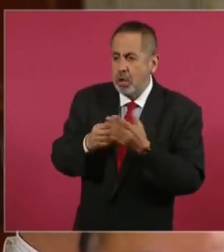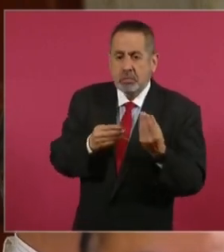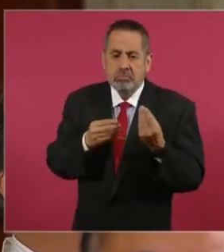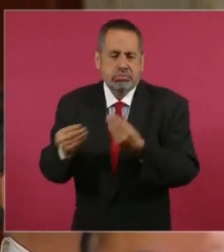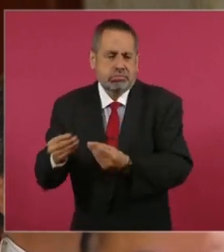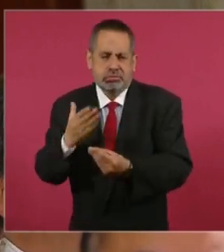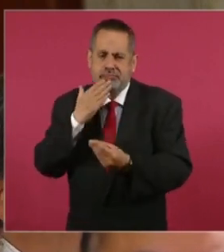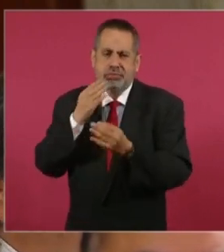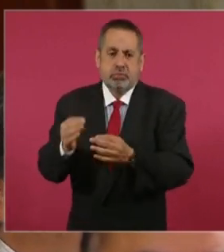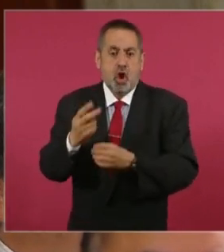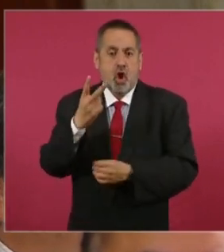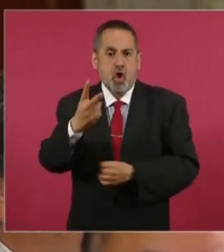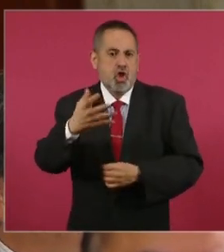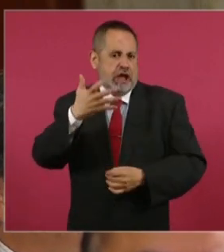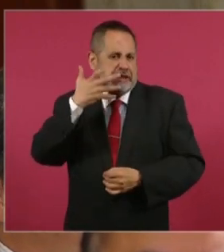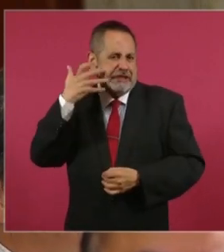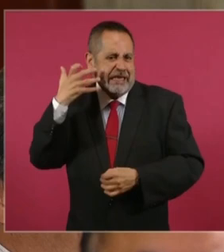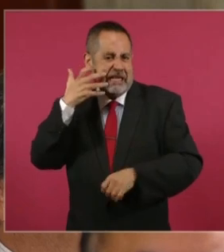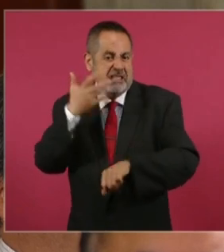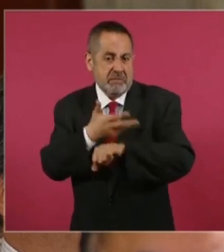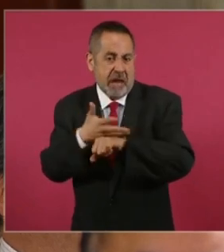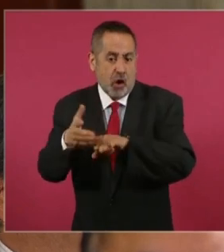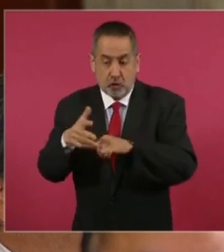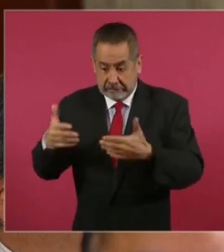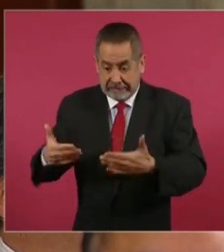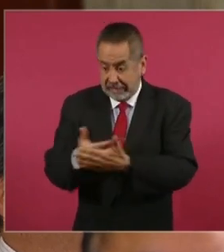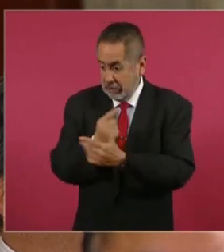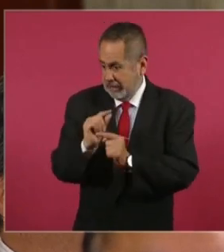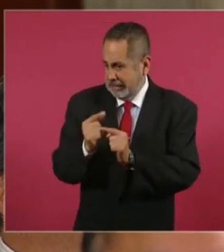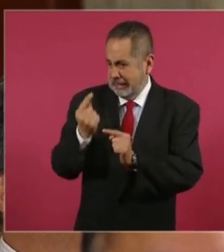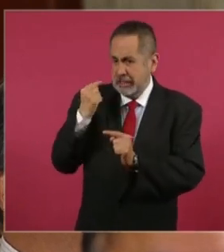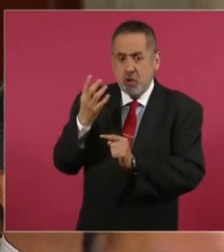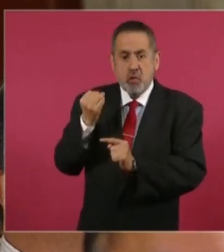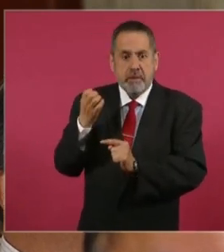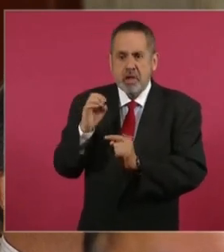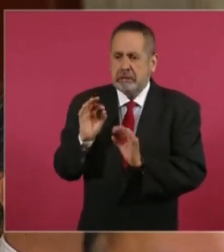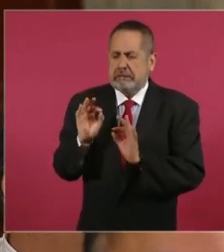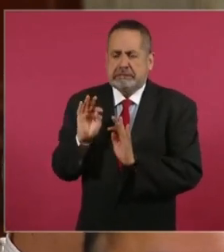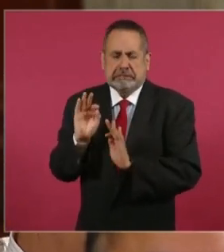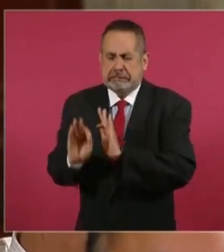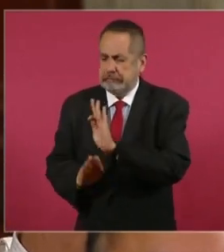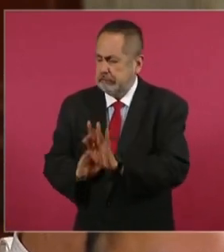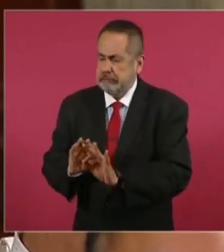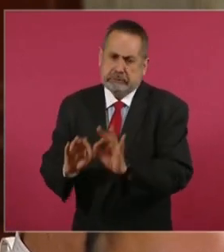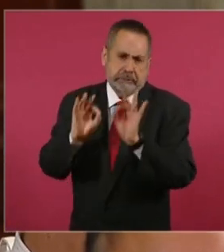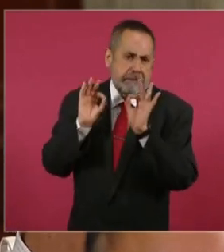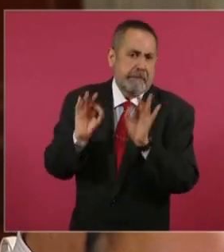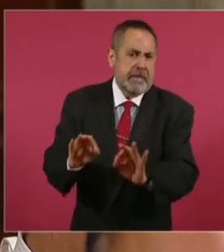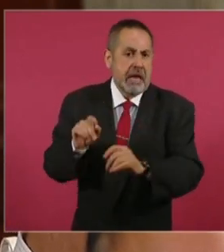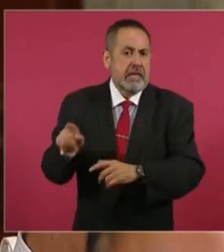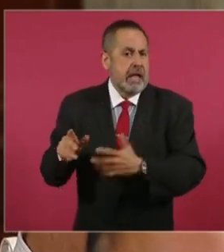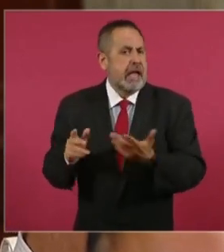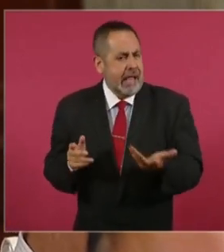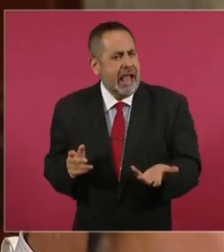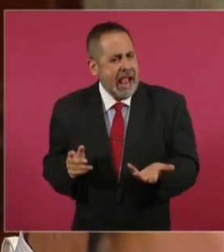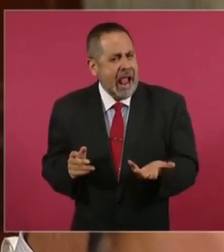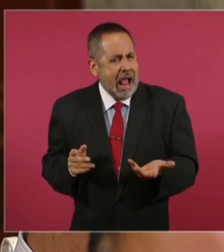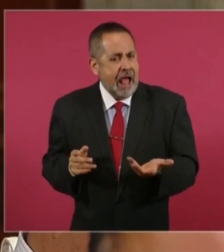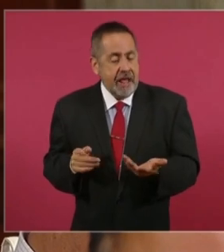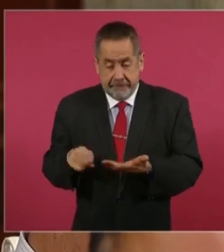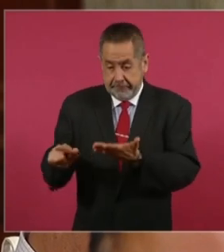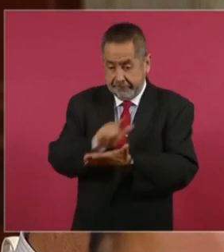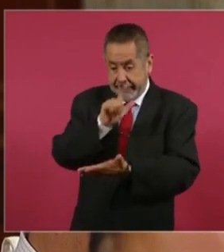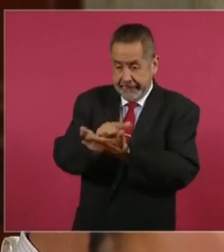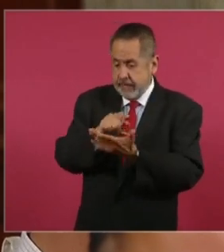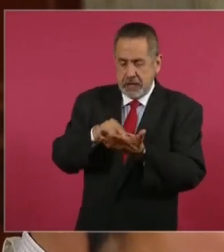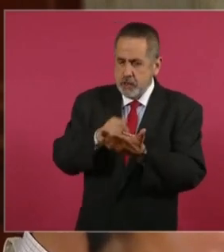valioso legado, dos tigres blancos nacidos el pasado 9 de enero. Es de reconocer que aún sin existir todavía una ley